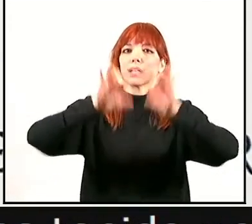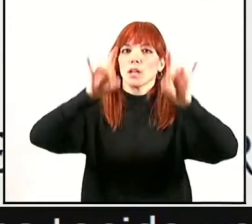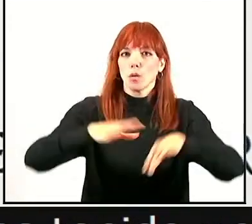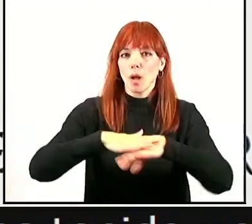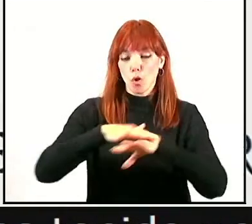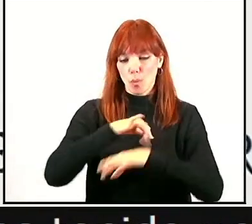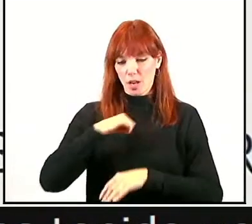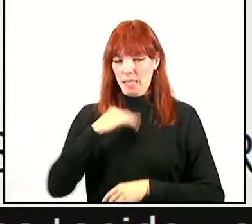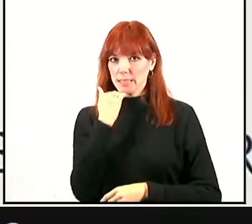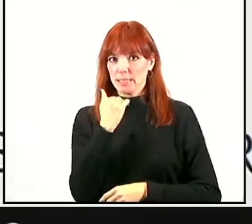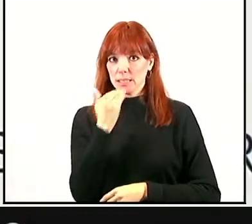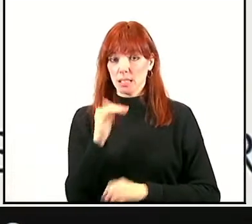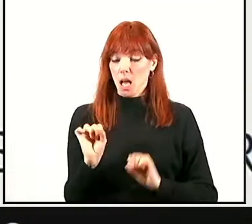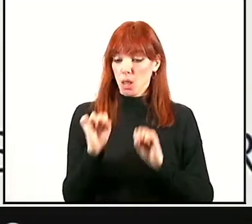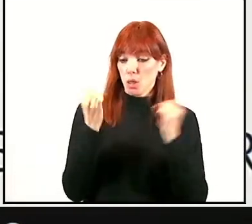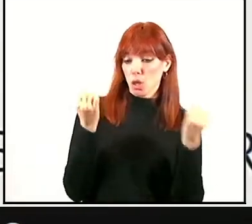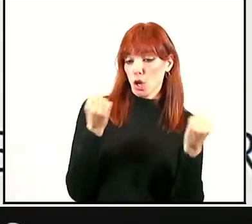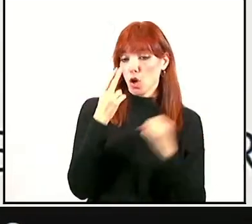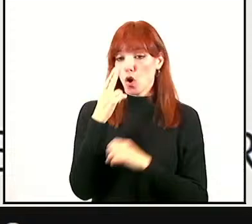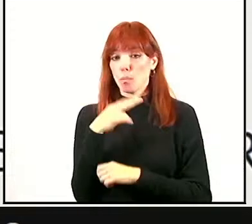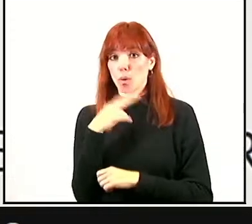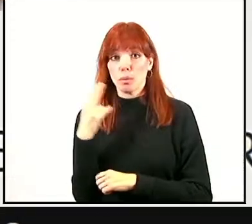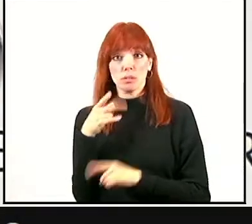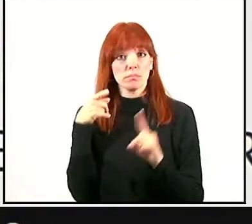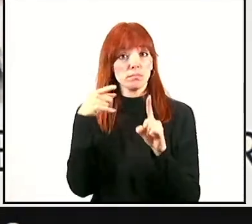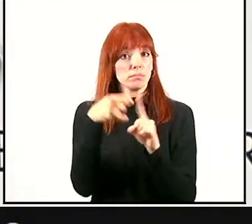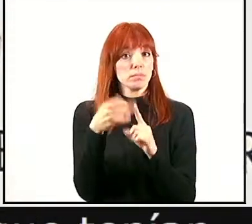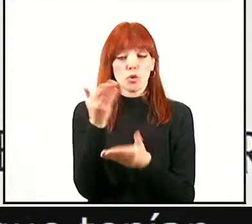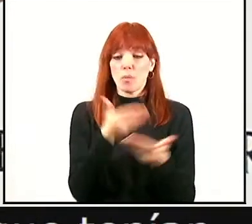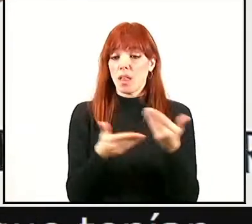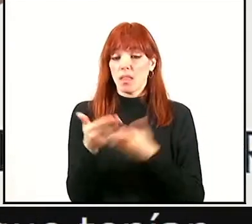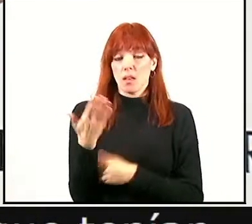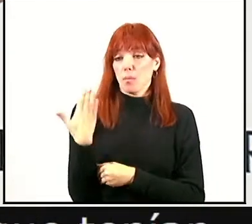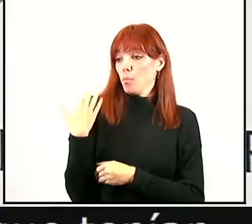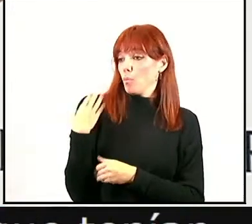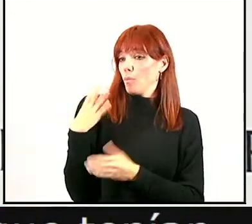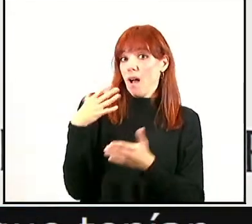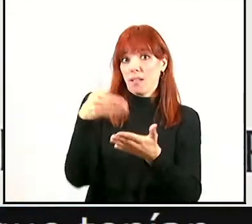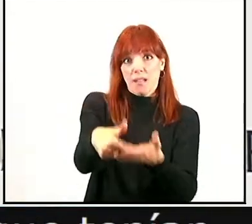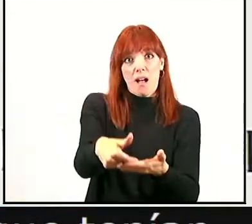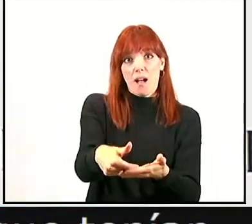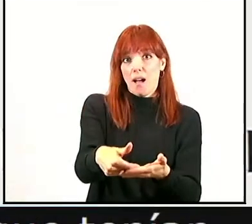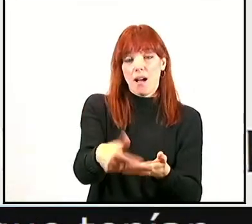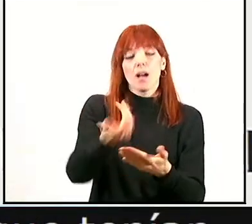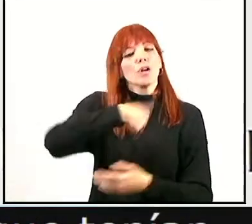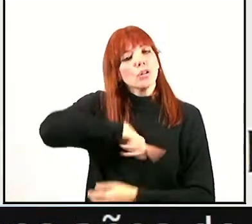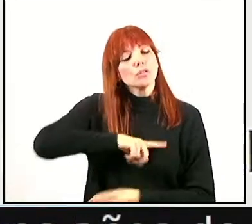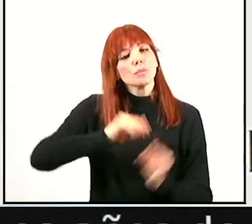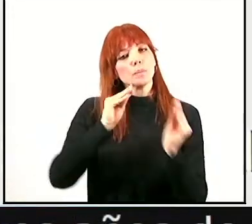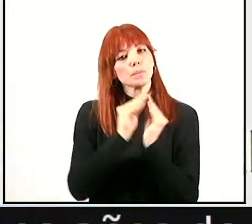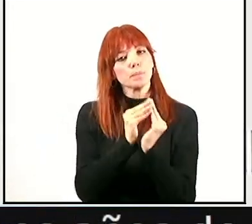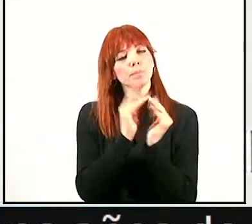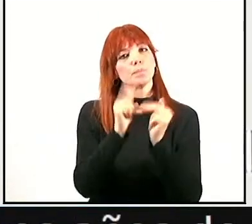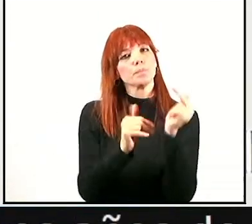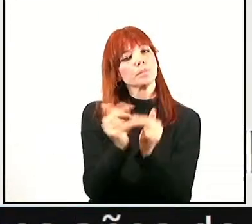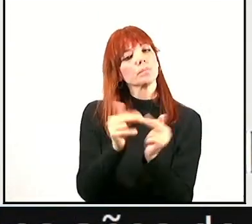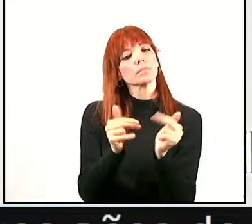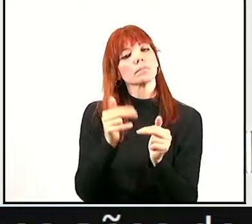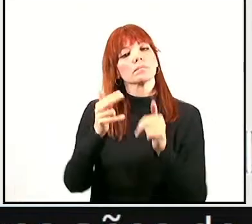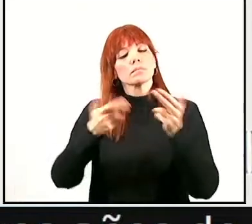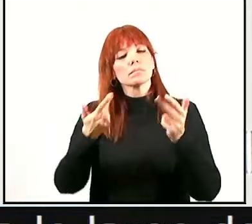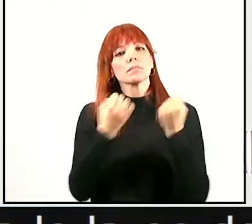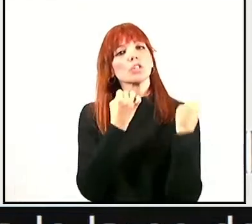autogobierno, con acciones y compromisos que tenían que ver con la cooperación desde los primeros años de la autonomía. Hemos venido construyendo a lo largo de todo este tiempo esa